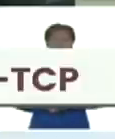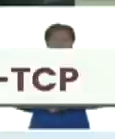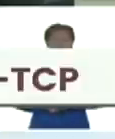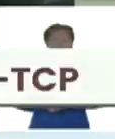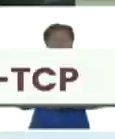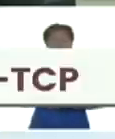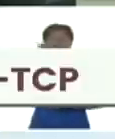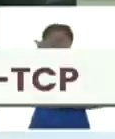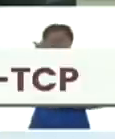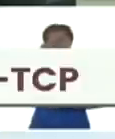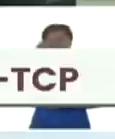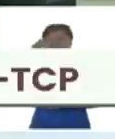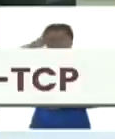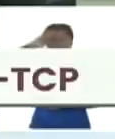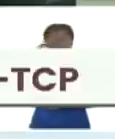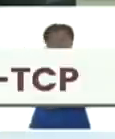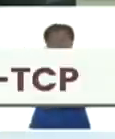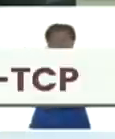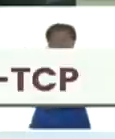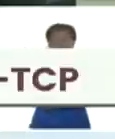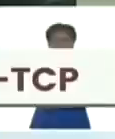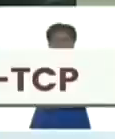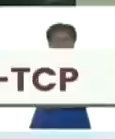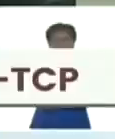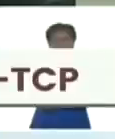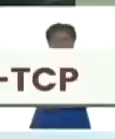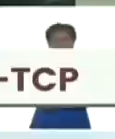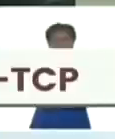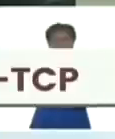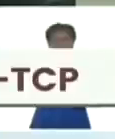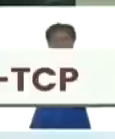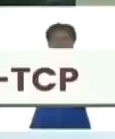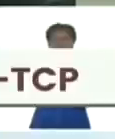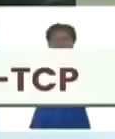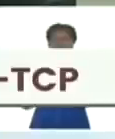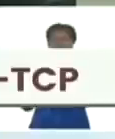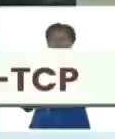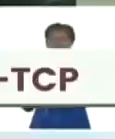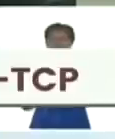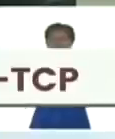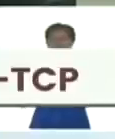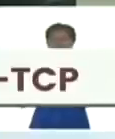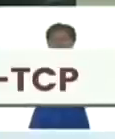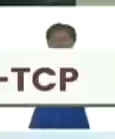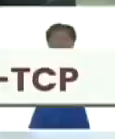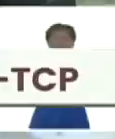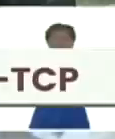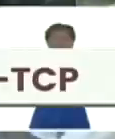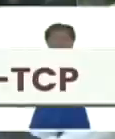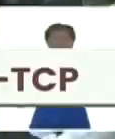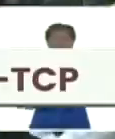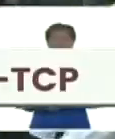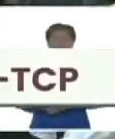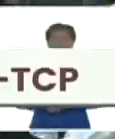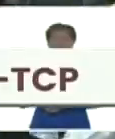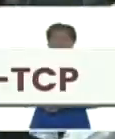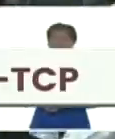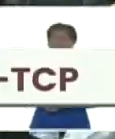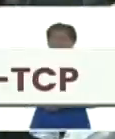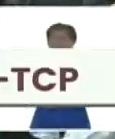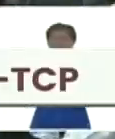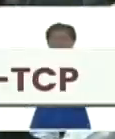Agradecemos a Cuba por su continuo apoyo en términos de servicios